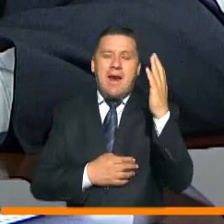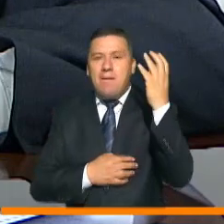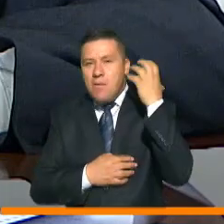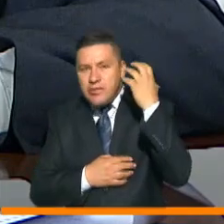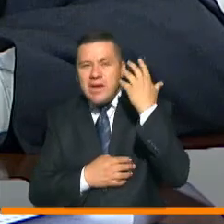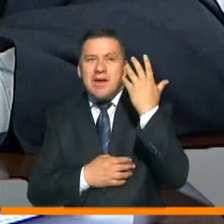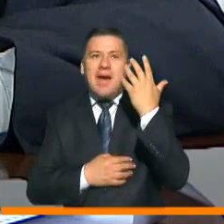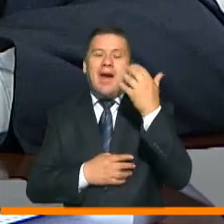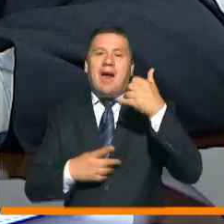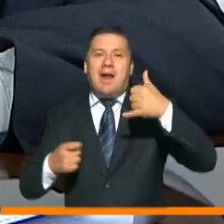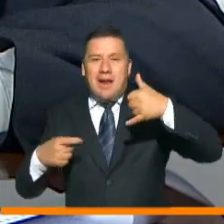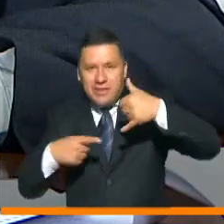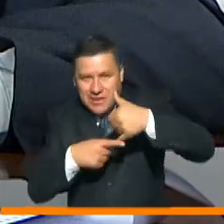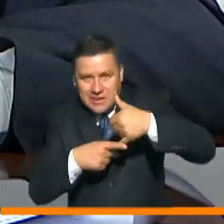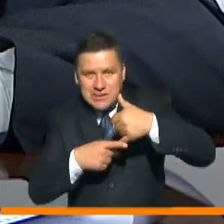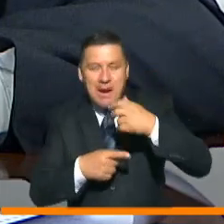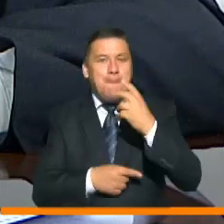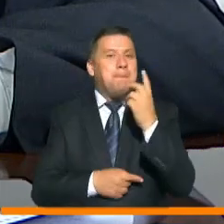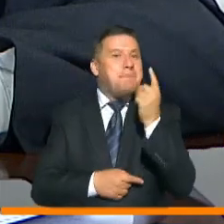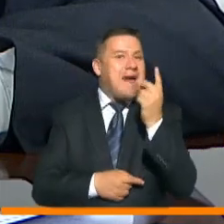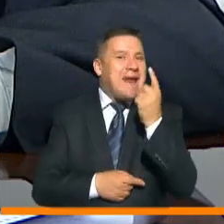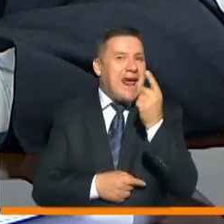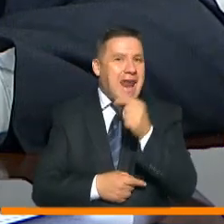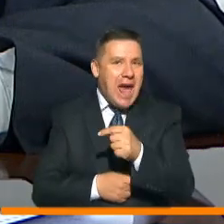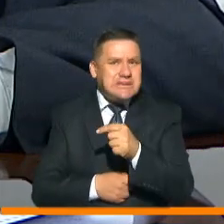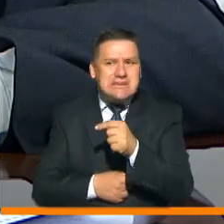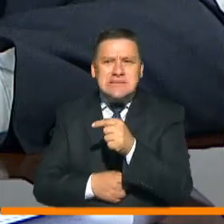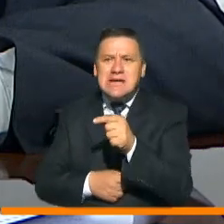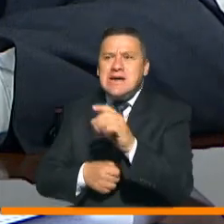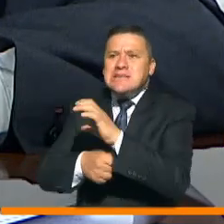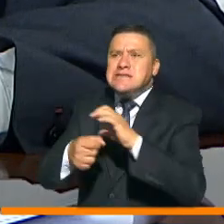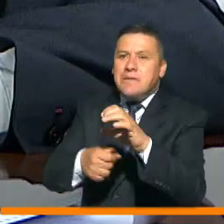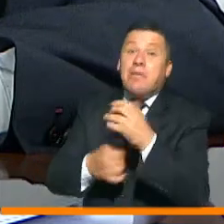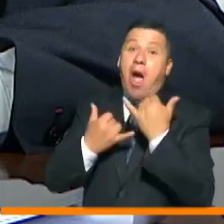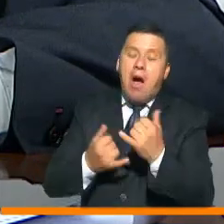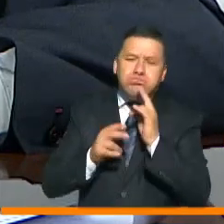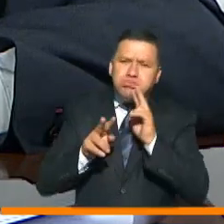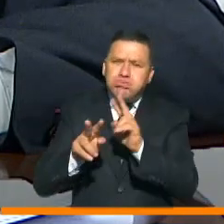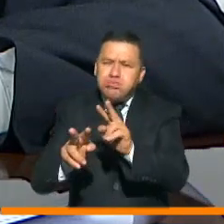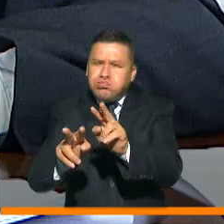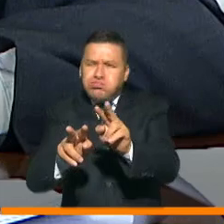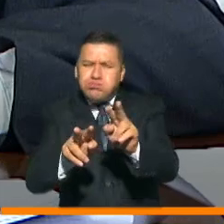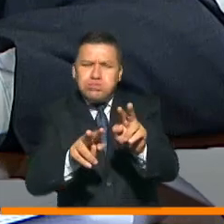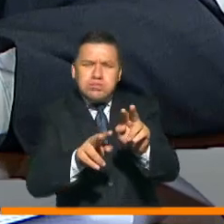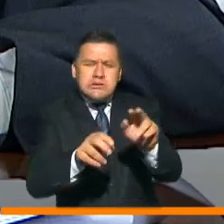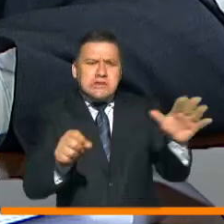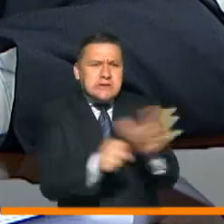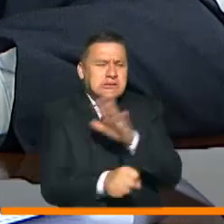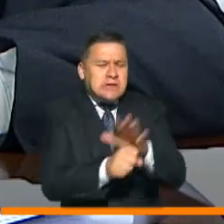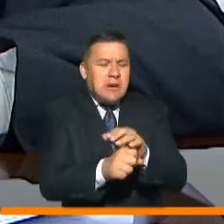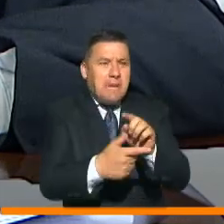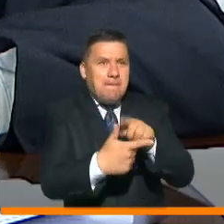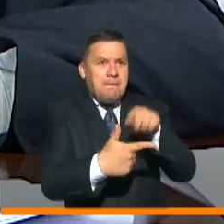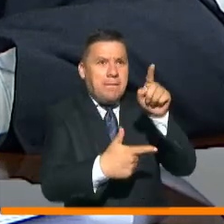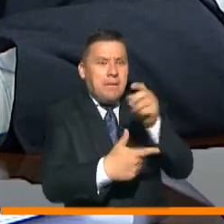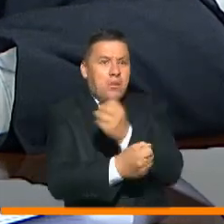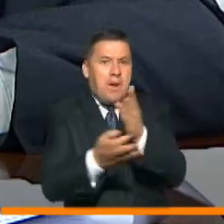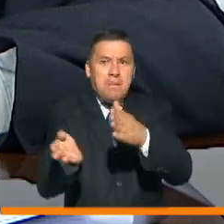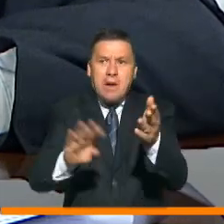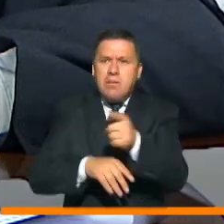Montería, Leticia y Pereira, y ciudades en observación con incremento tanto en casos como